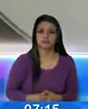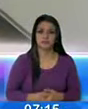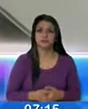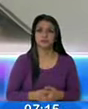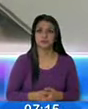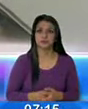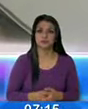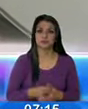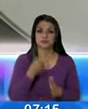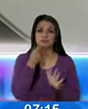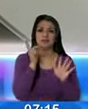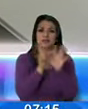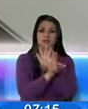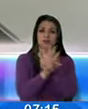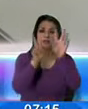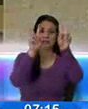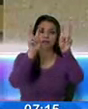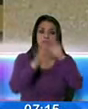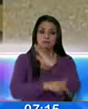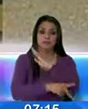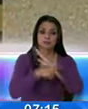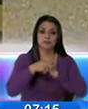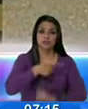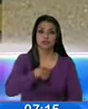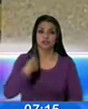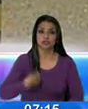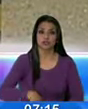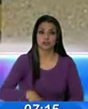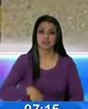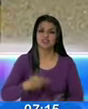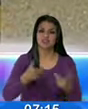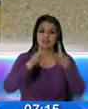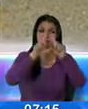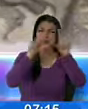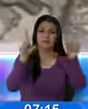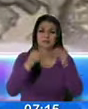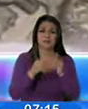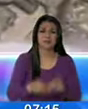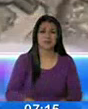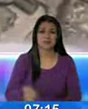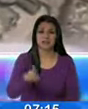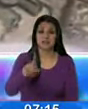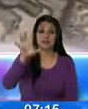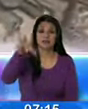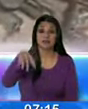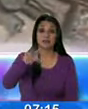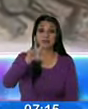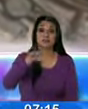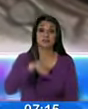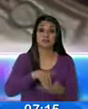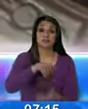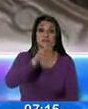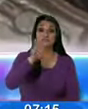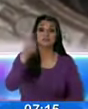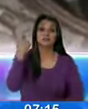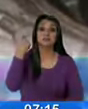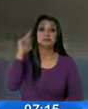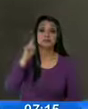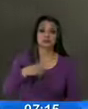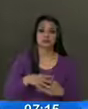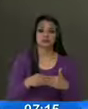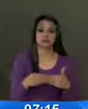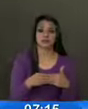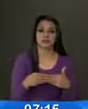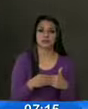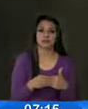denuncia presentada en el caso Petrochina, la intermediación petrolera causó un perjuicio al Estado de más de 2.200 millones de dólares. Se